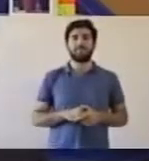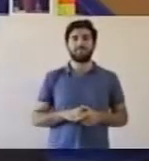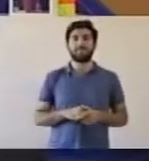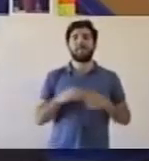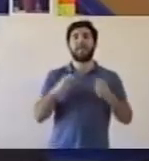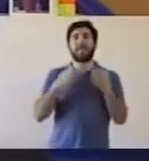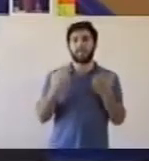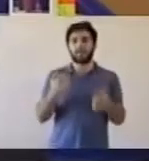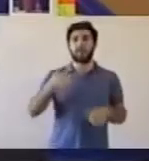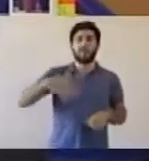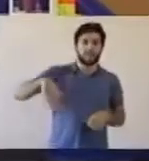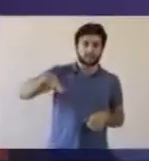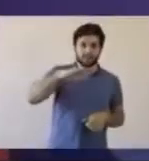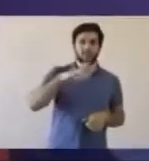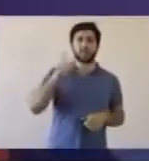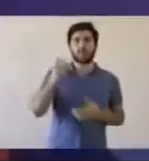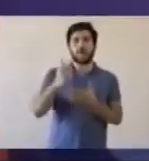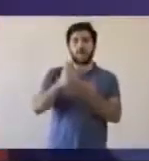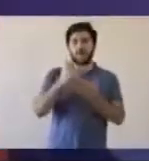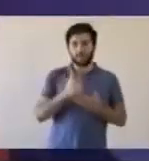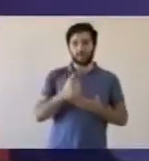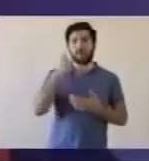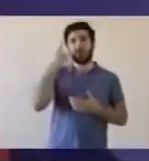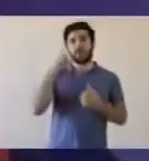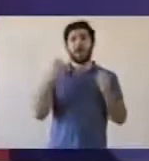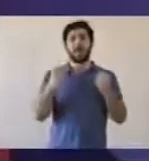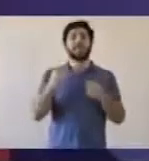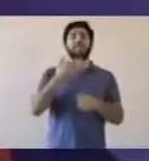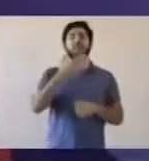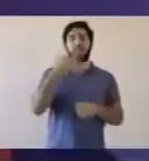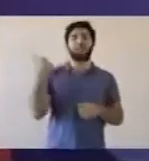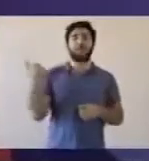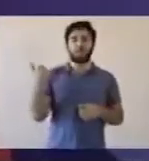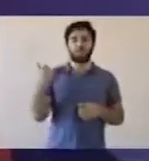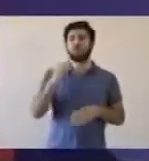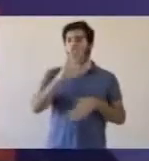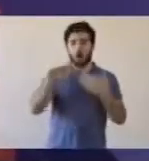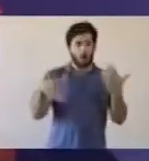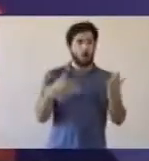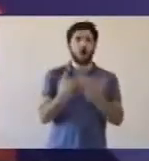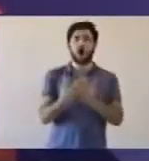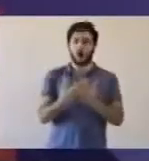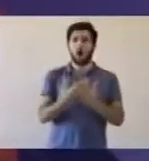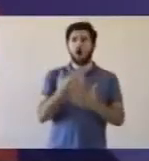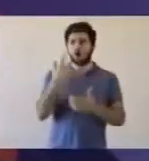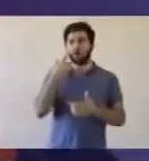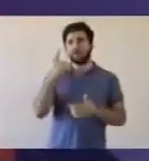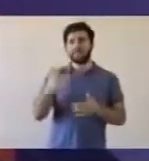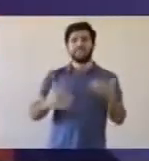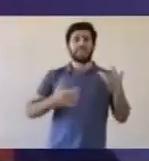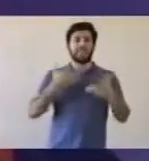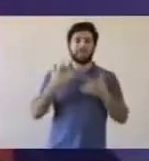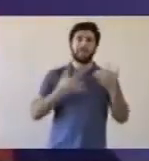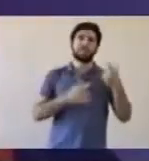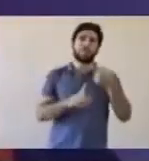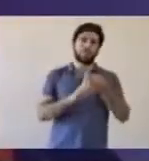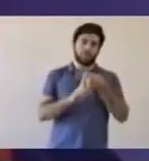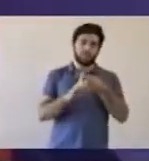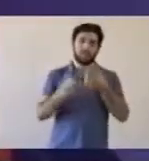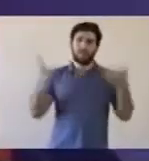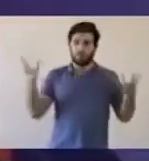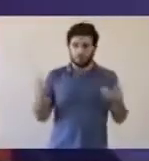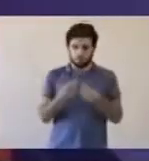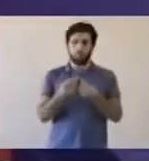hacer con esto? Esto nos va a ayudar a reafirmar o reforzar todos los sentimientos que tenemos hacia